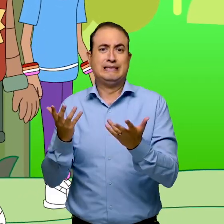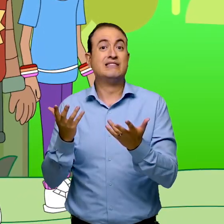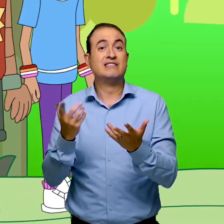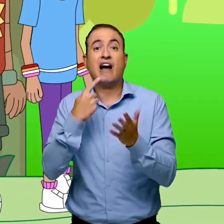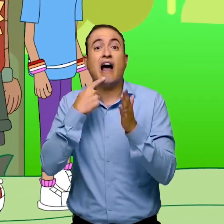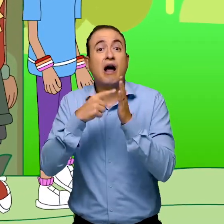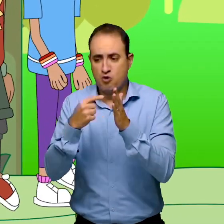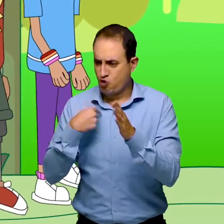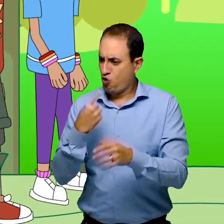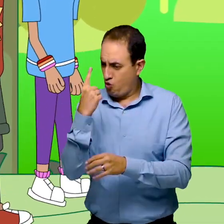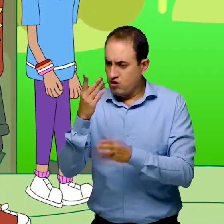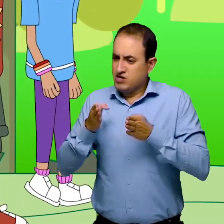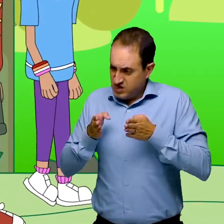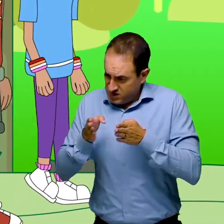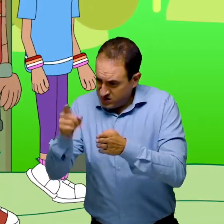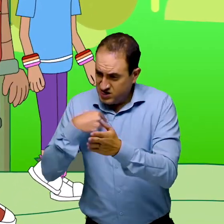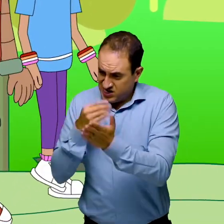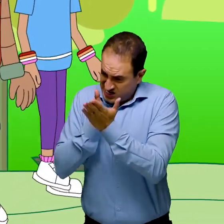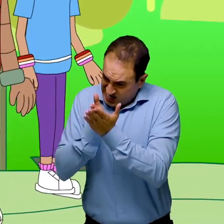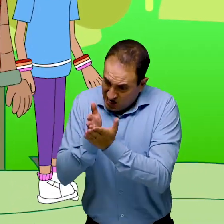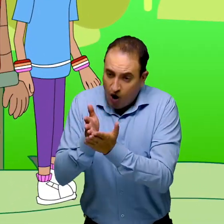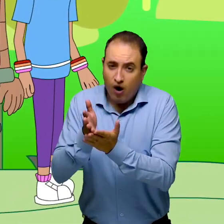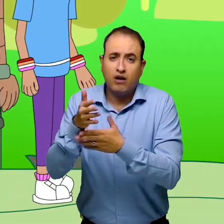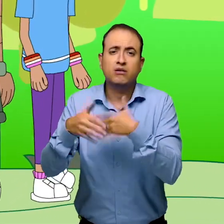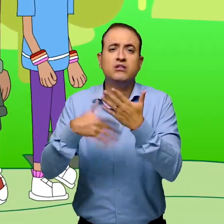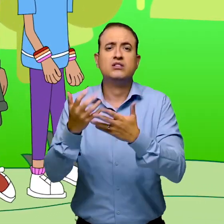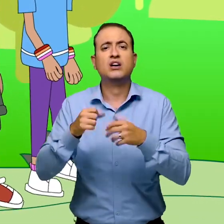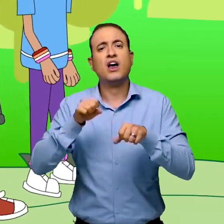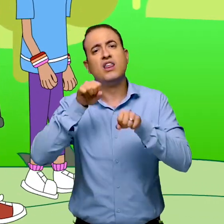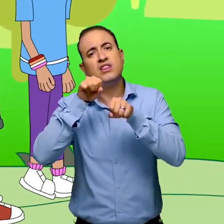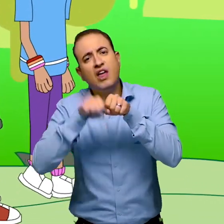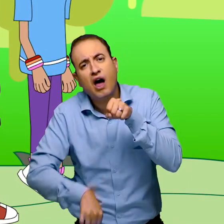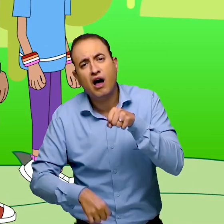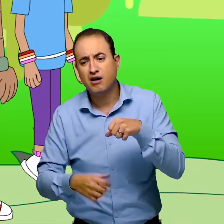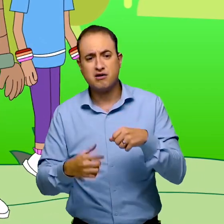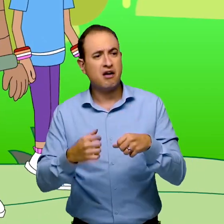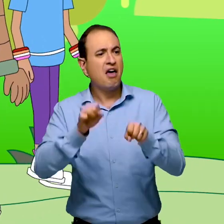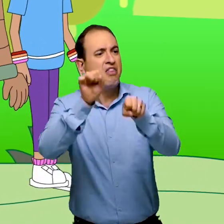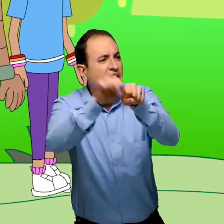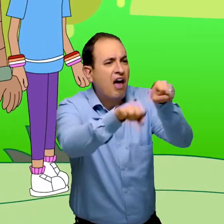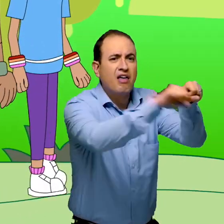pueden hacerse daño a sí mismas y a otras personas.